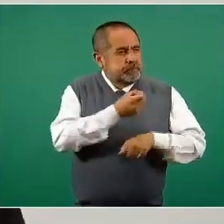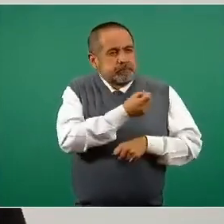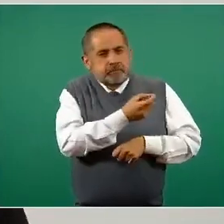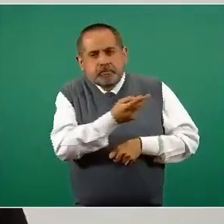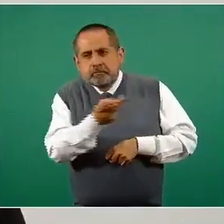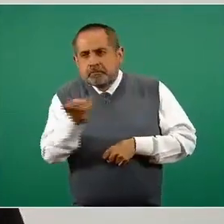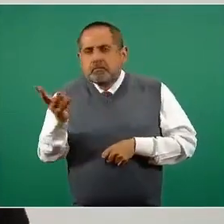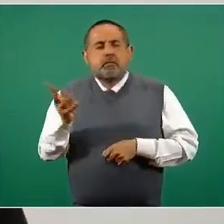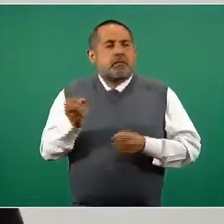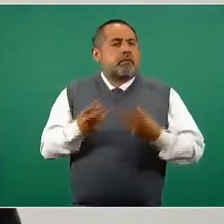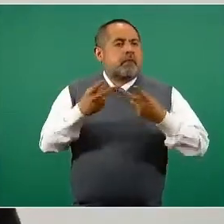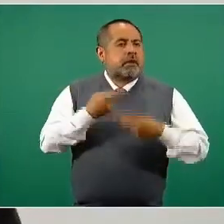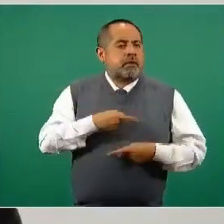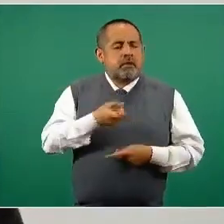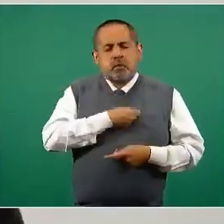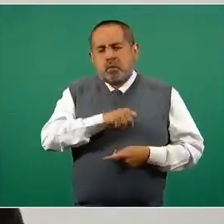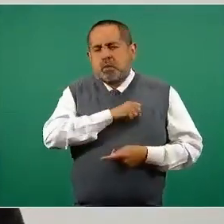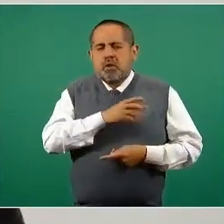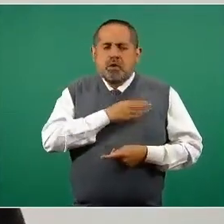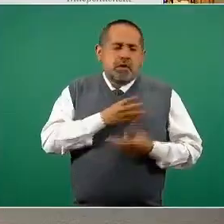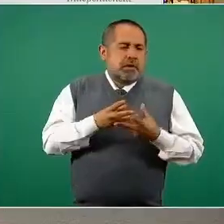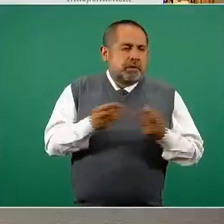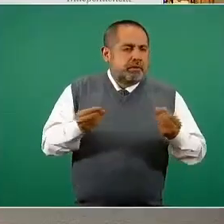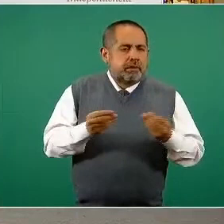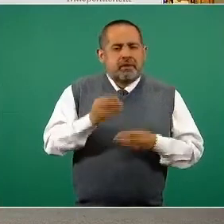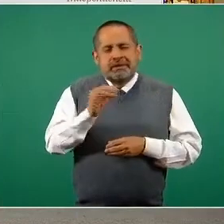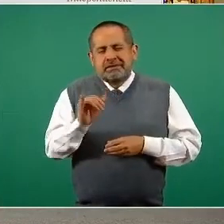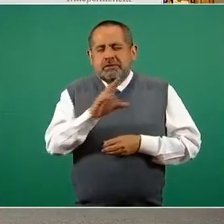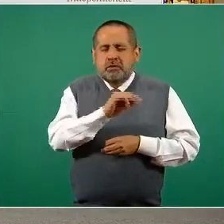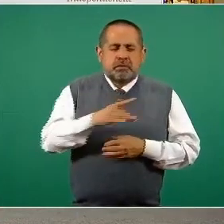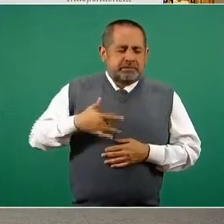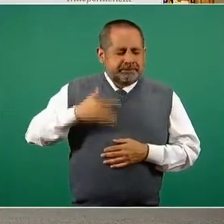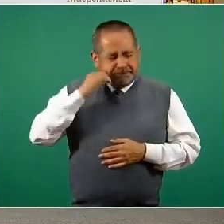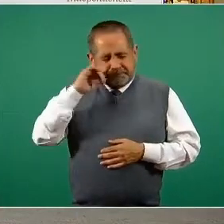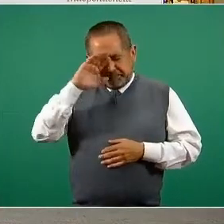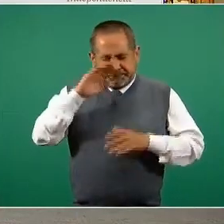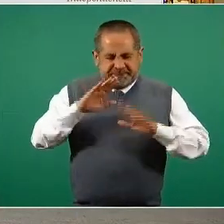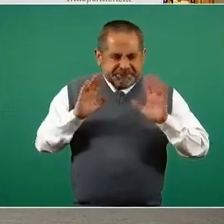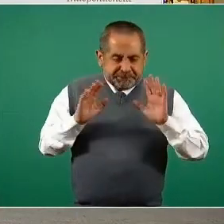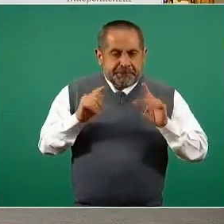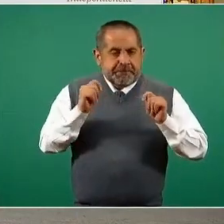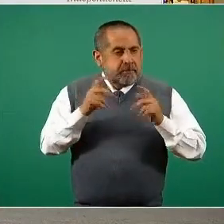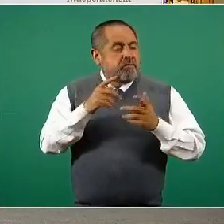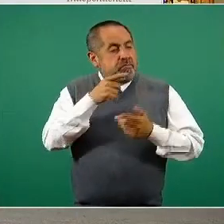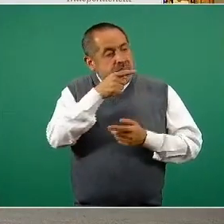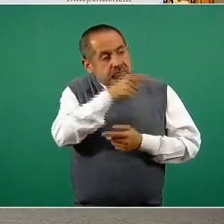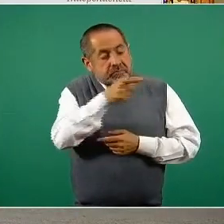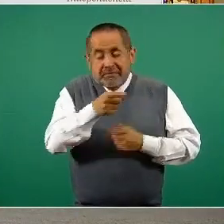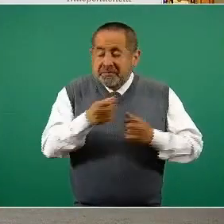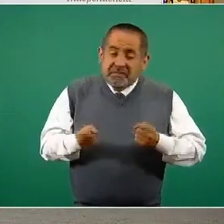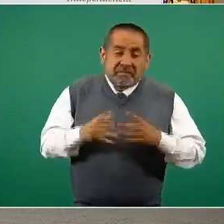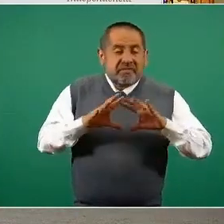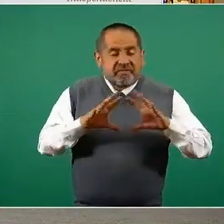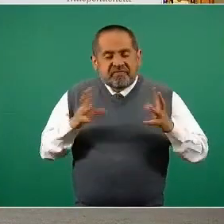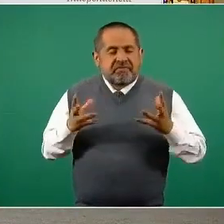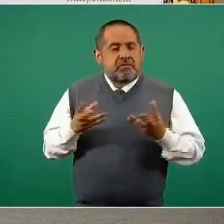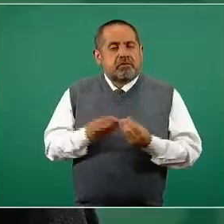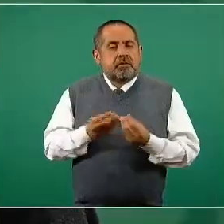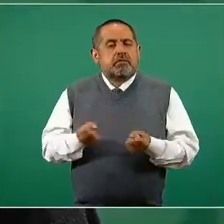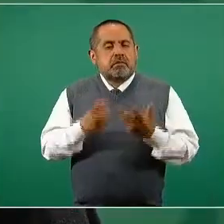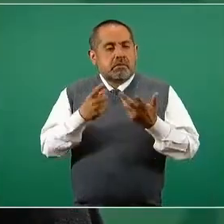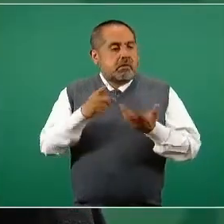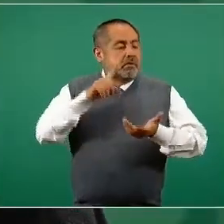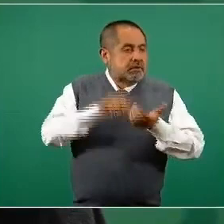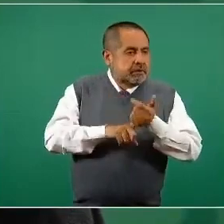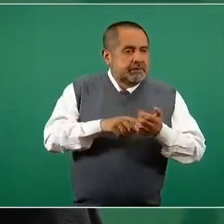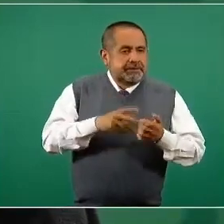al virus SARS-CoV-2, más allá de que hubieran desarrollado o no síntomas. El mismo estudio inclusive identificaba de las personas que habían